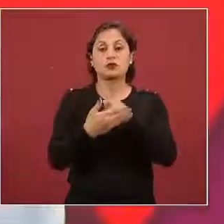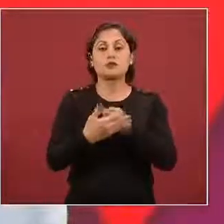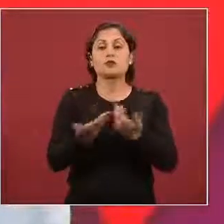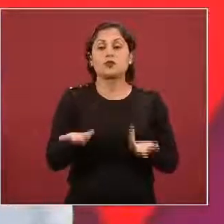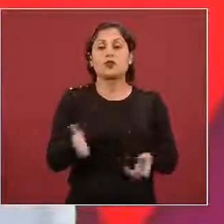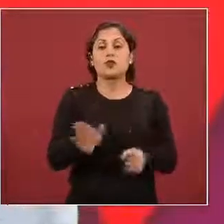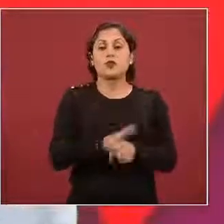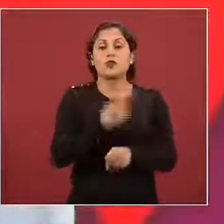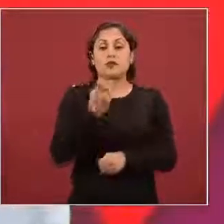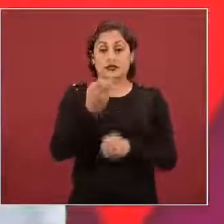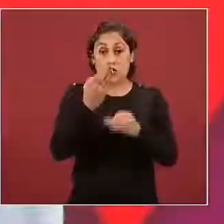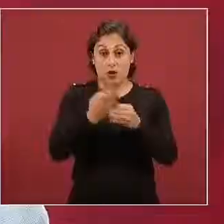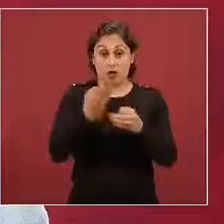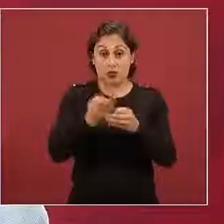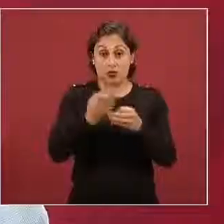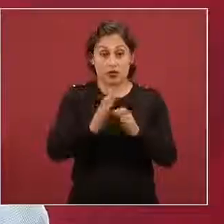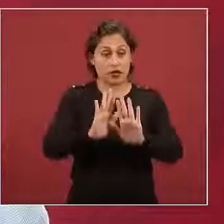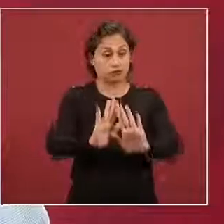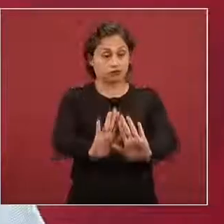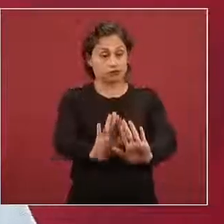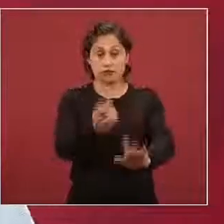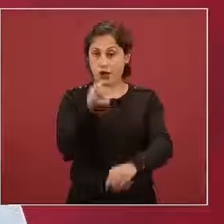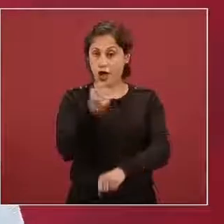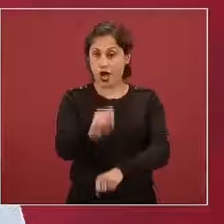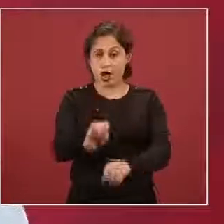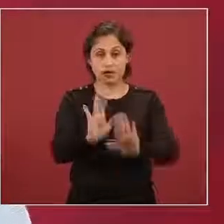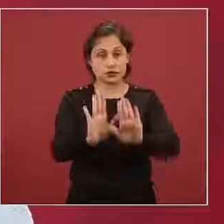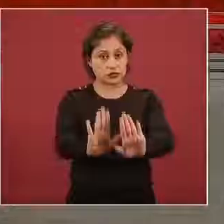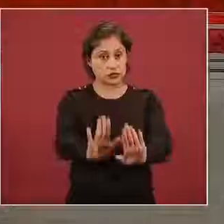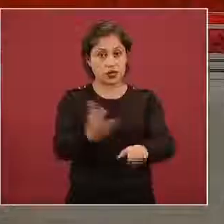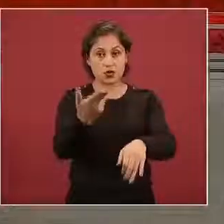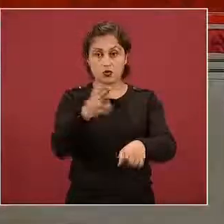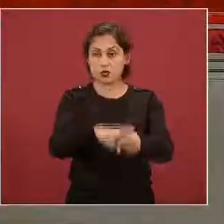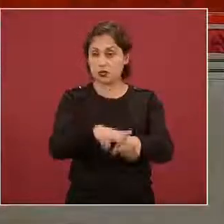la capacidad de una reconversión rápida en este sentido. Muy bien.